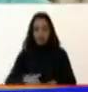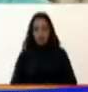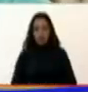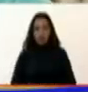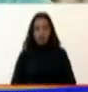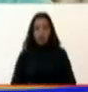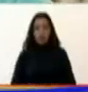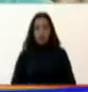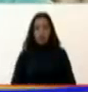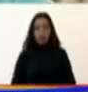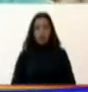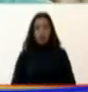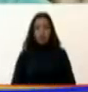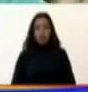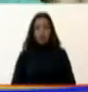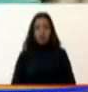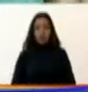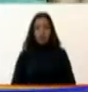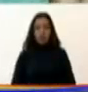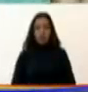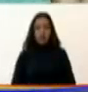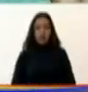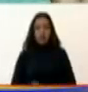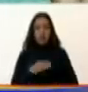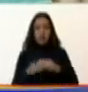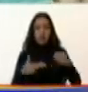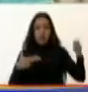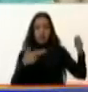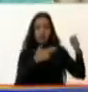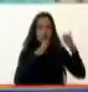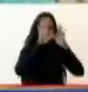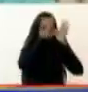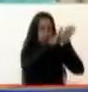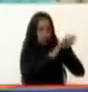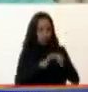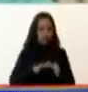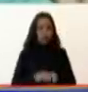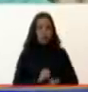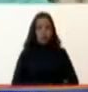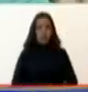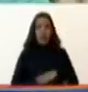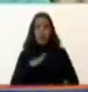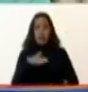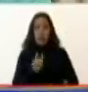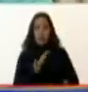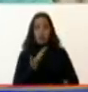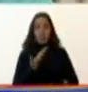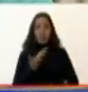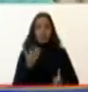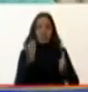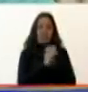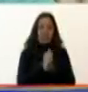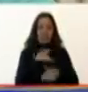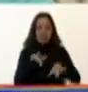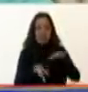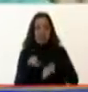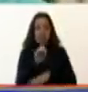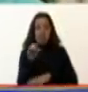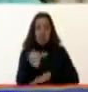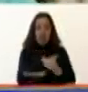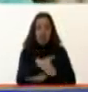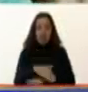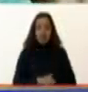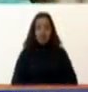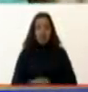meten un plomo al ala. Y usted puede ganar en las redes y en la calle, pero si